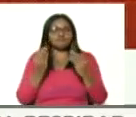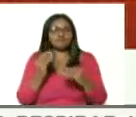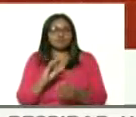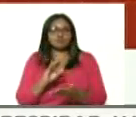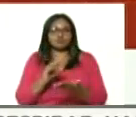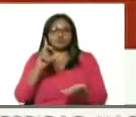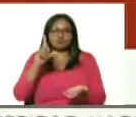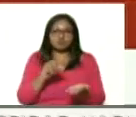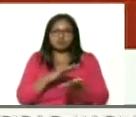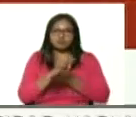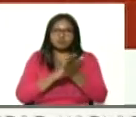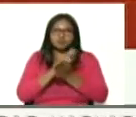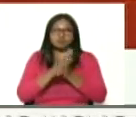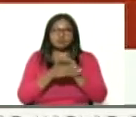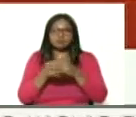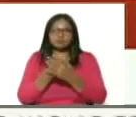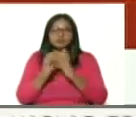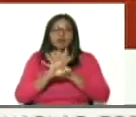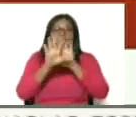Estaba claro el concepto, ¿verdad?